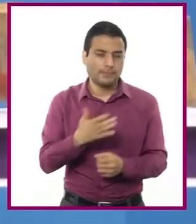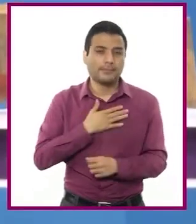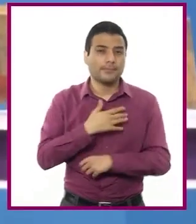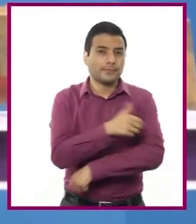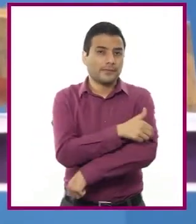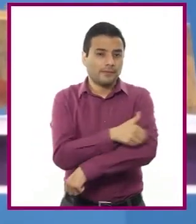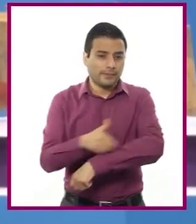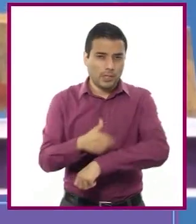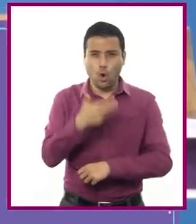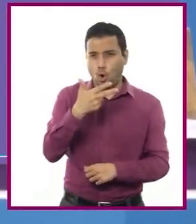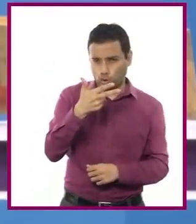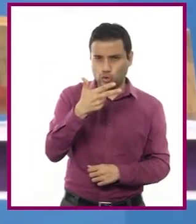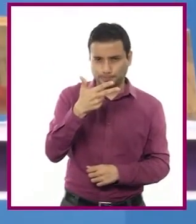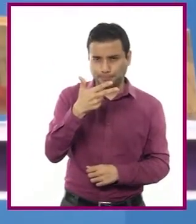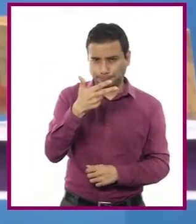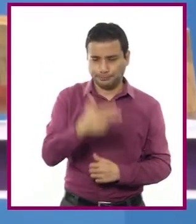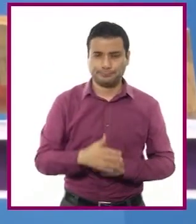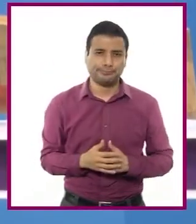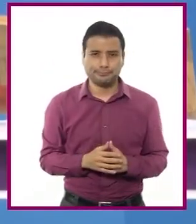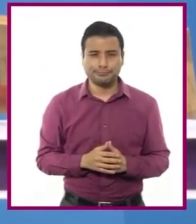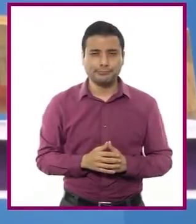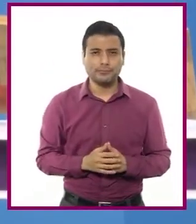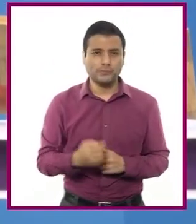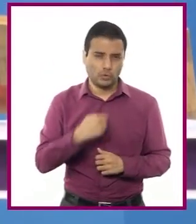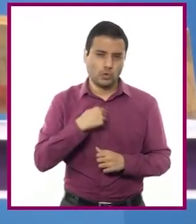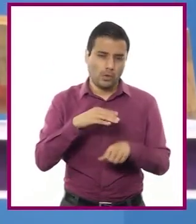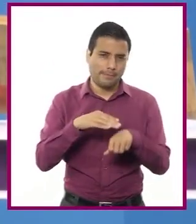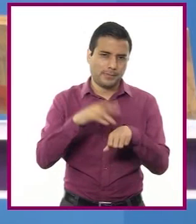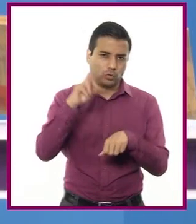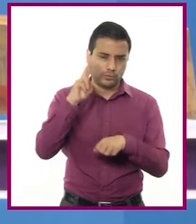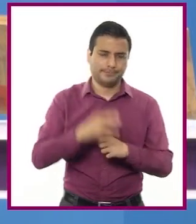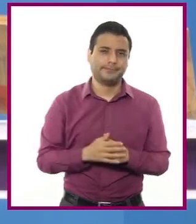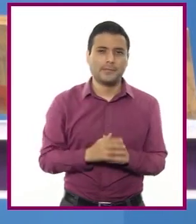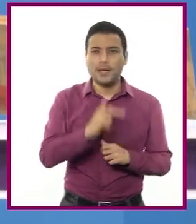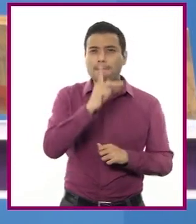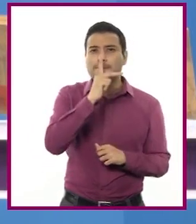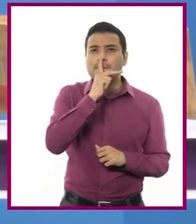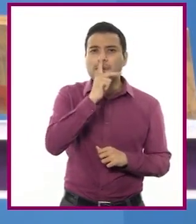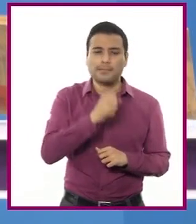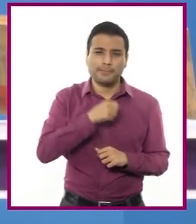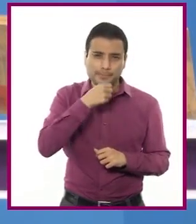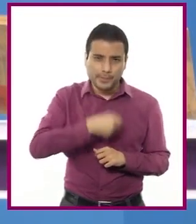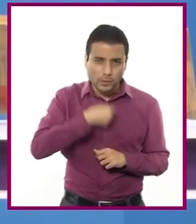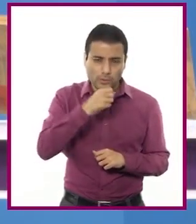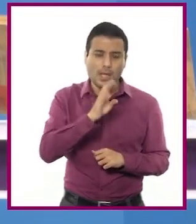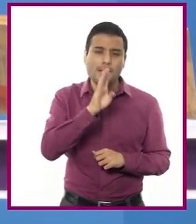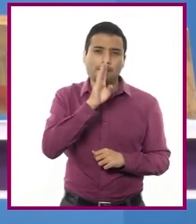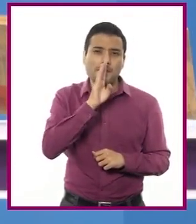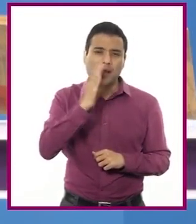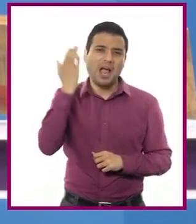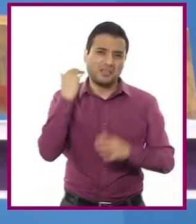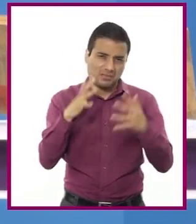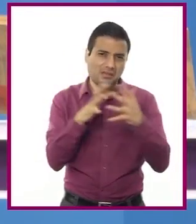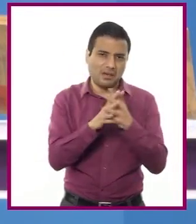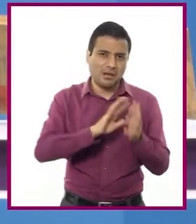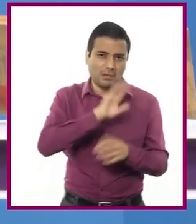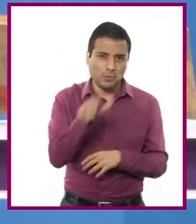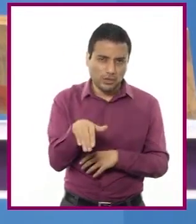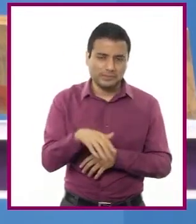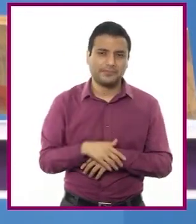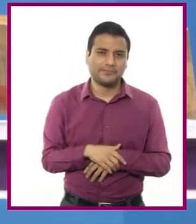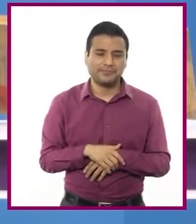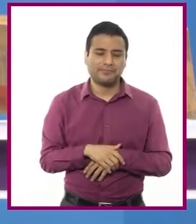familia somos 8 personas. Yo soy el mayor. Mi padre es viejo y mi madre murió durante la guerra. Durante